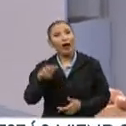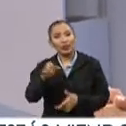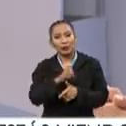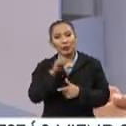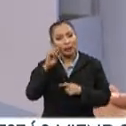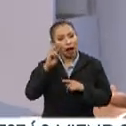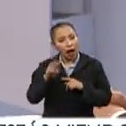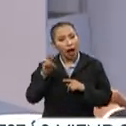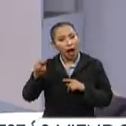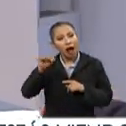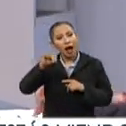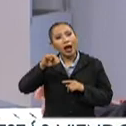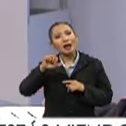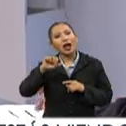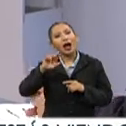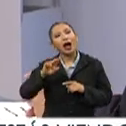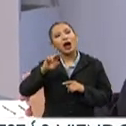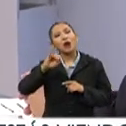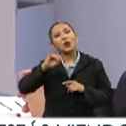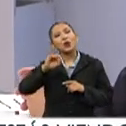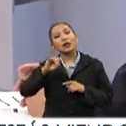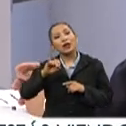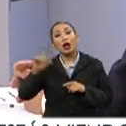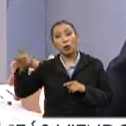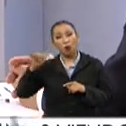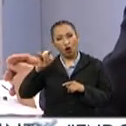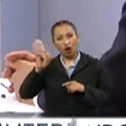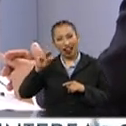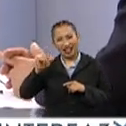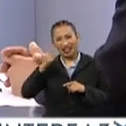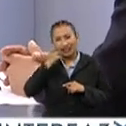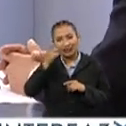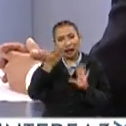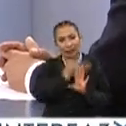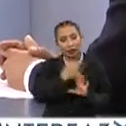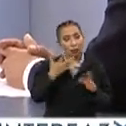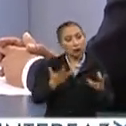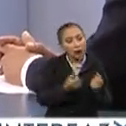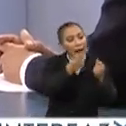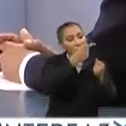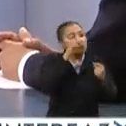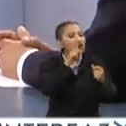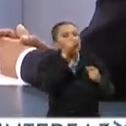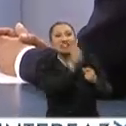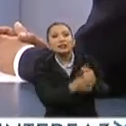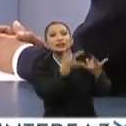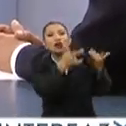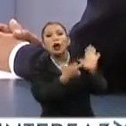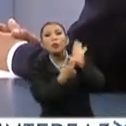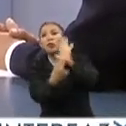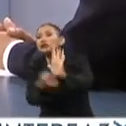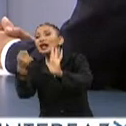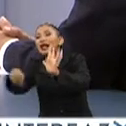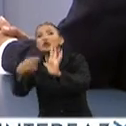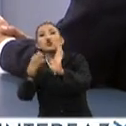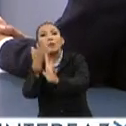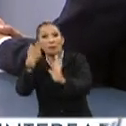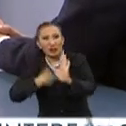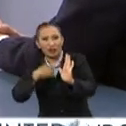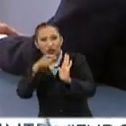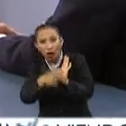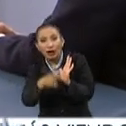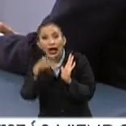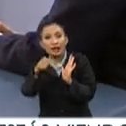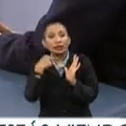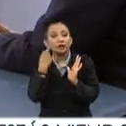hemos ido descubriendo a Nahui, desde una serie de premisas que era simplemente, bueno, recuperemos la figura, hasta dos, es una persona